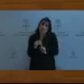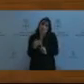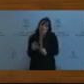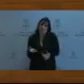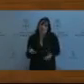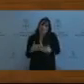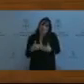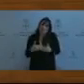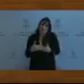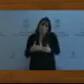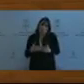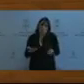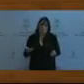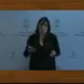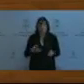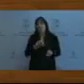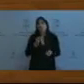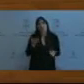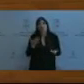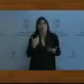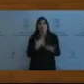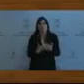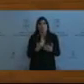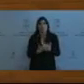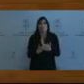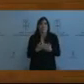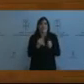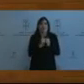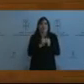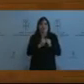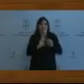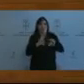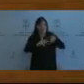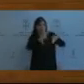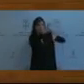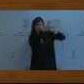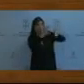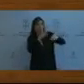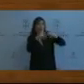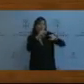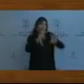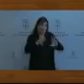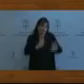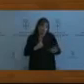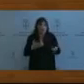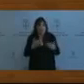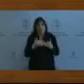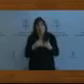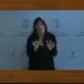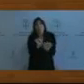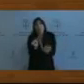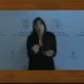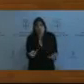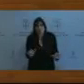esas escolleras, pero hay modelos que den garantías a estos posibles inversores. También les